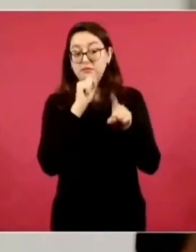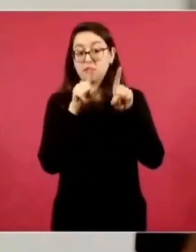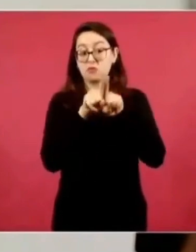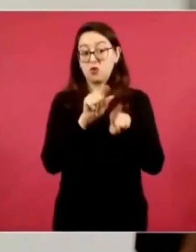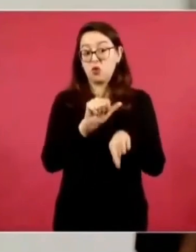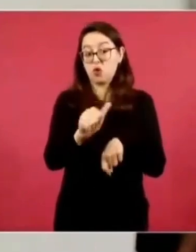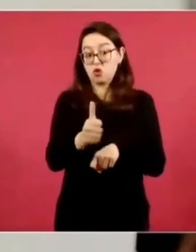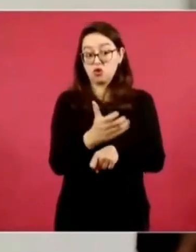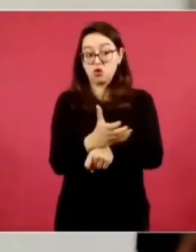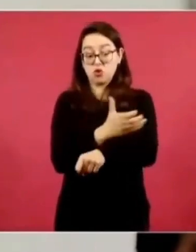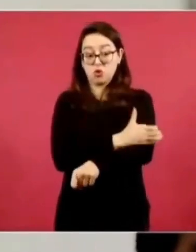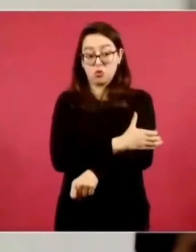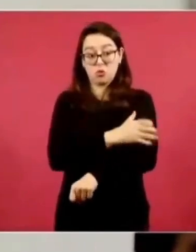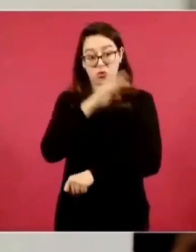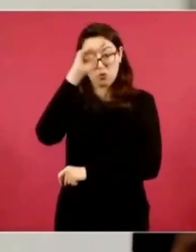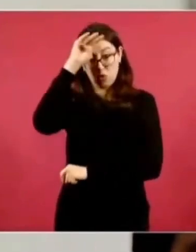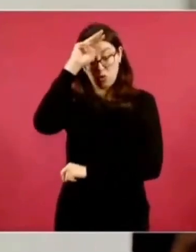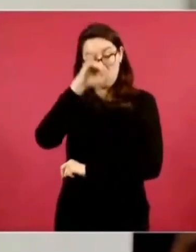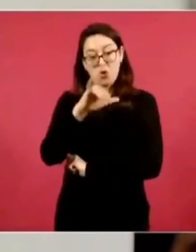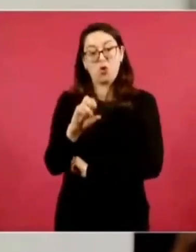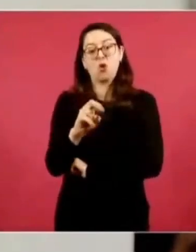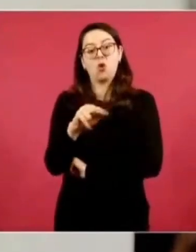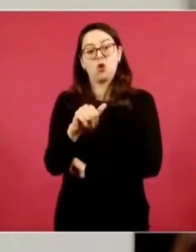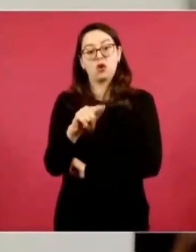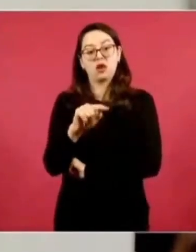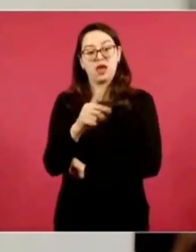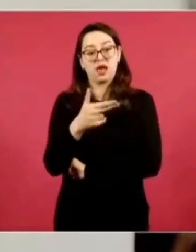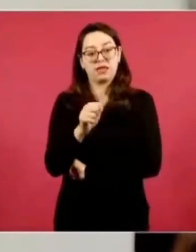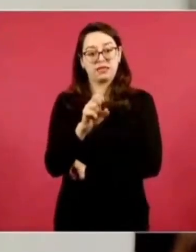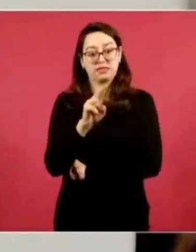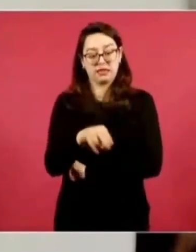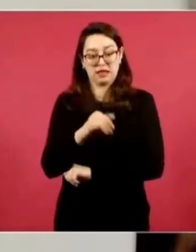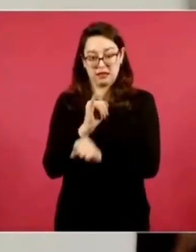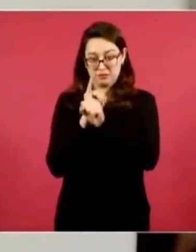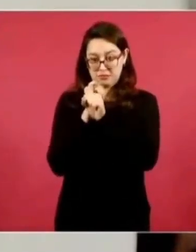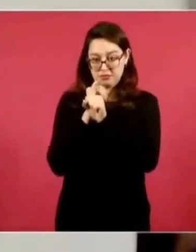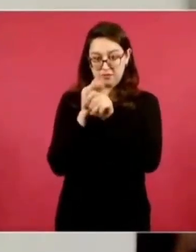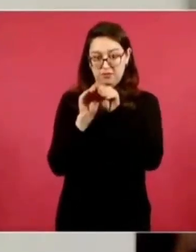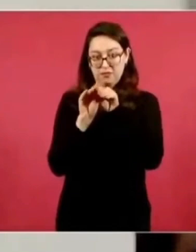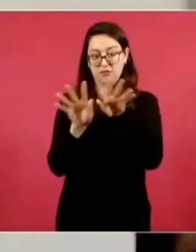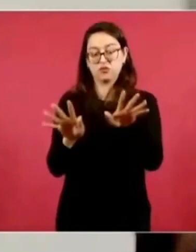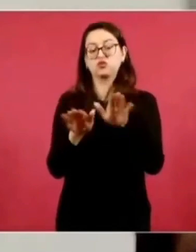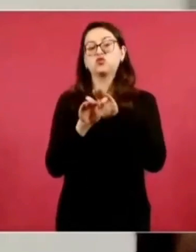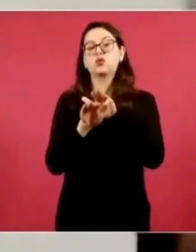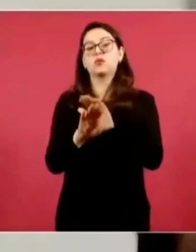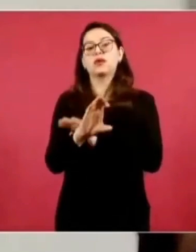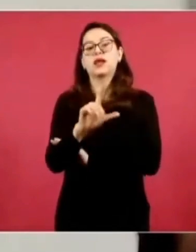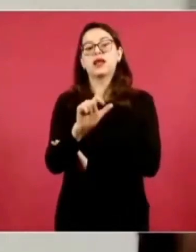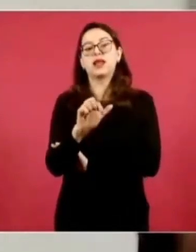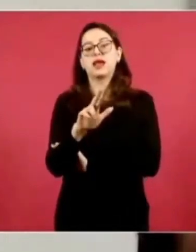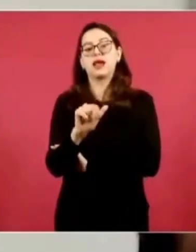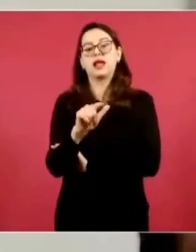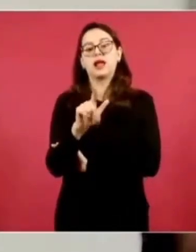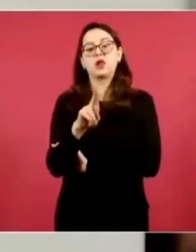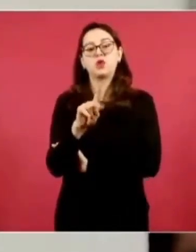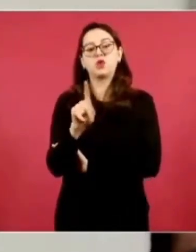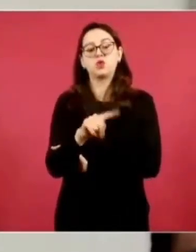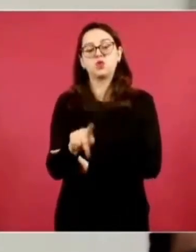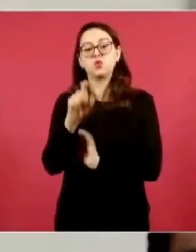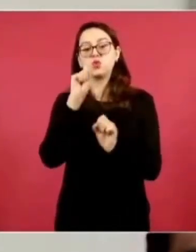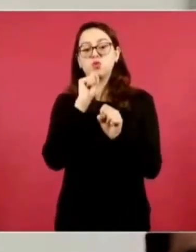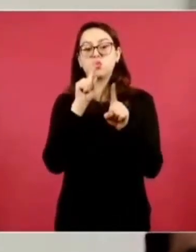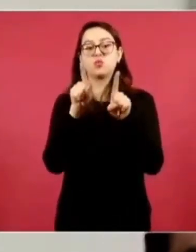también al colega de Monterrey, Jonathan Hernández, por una investigación que sacó de Claraluz. Está también el compañero